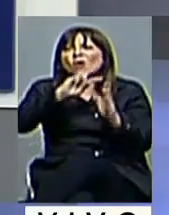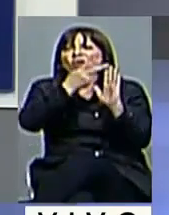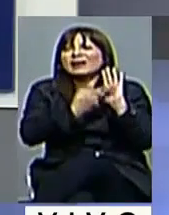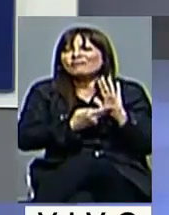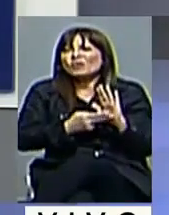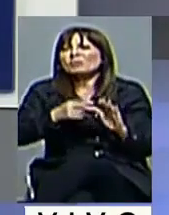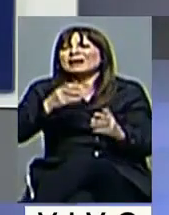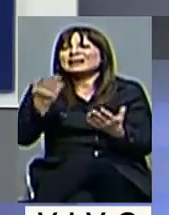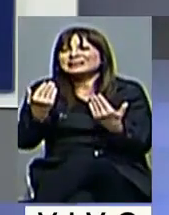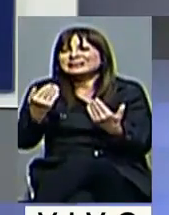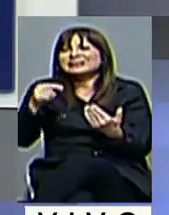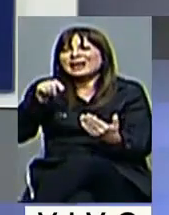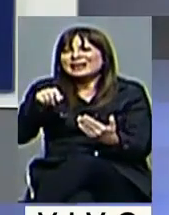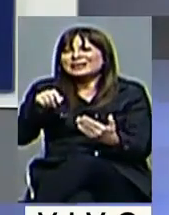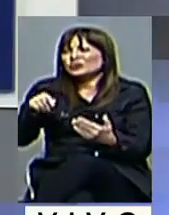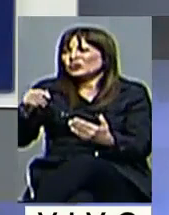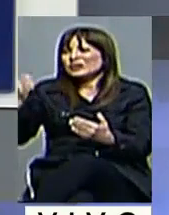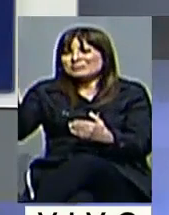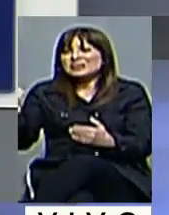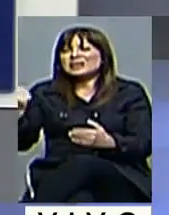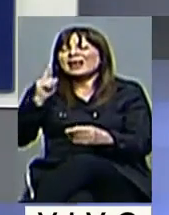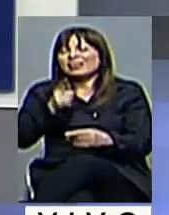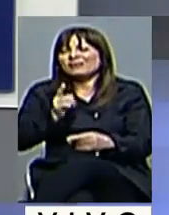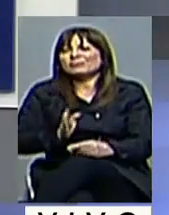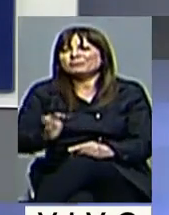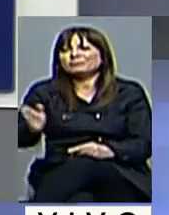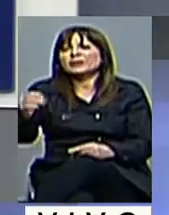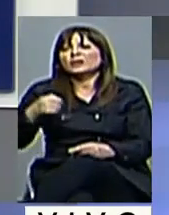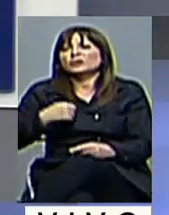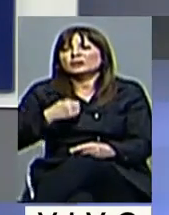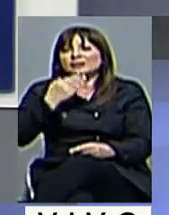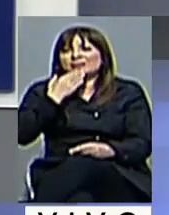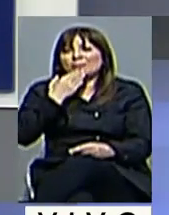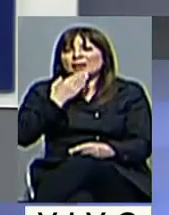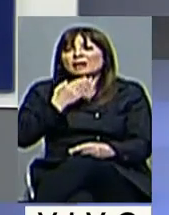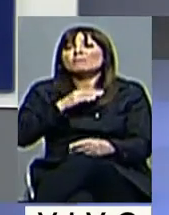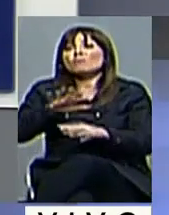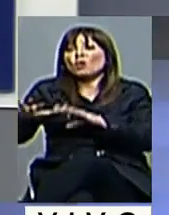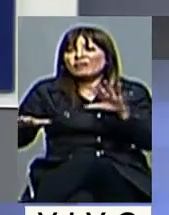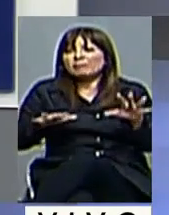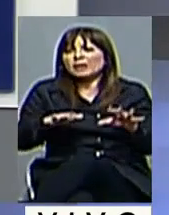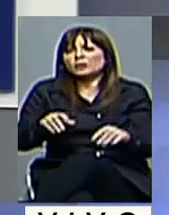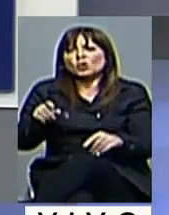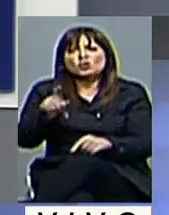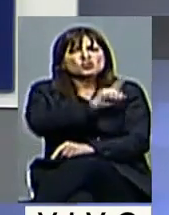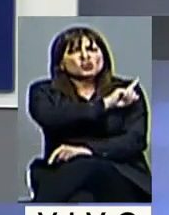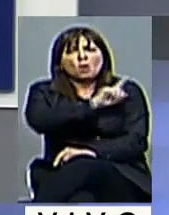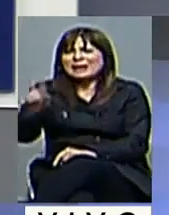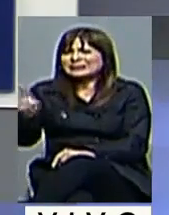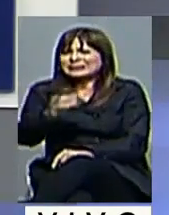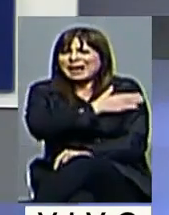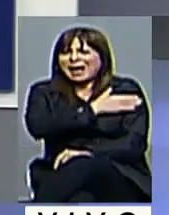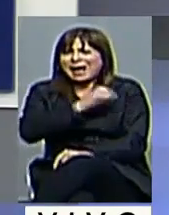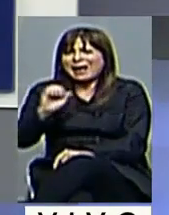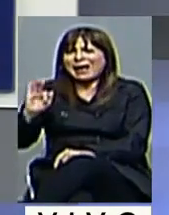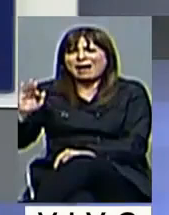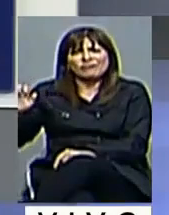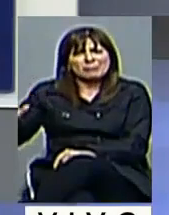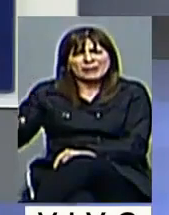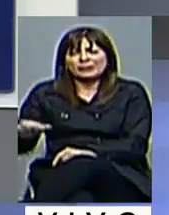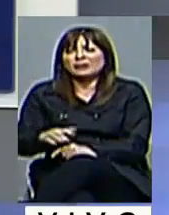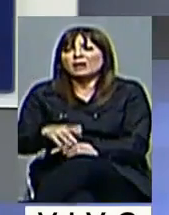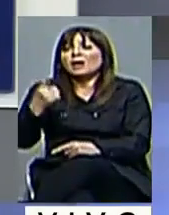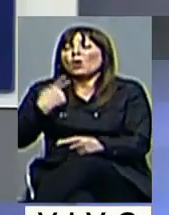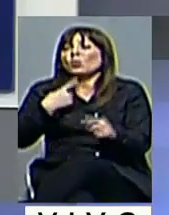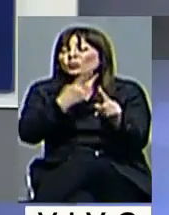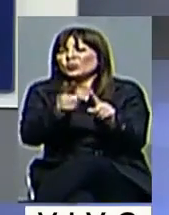pretende continuar Sebastián Piñera. Y el otro gran tema, yo creo que es el movimiento No Más AFP, un movimiento que no coincide para nada, hay una